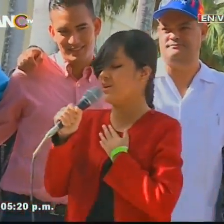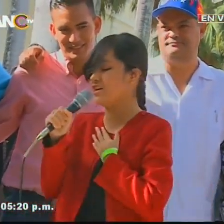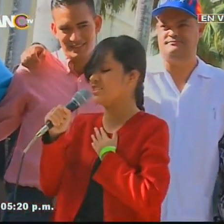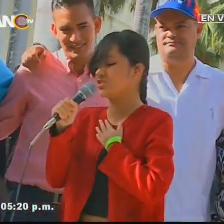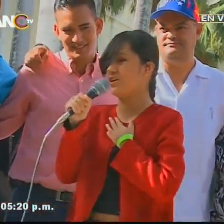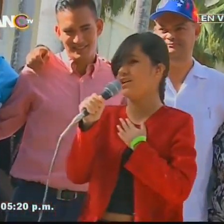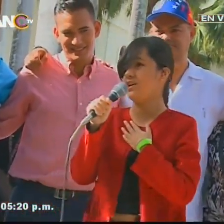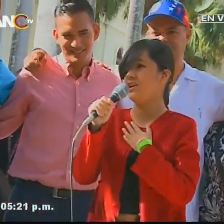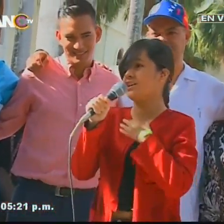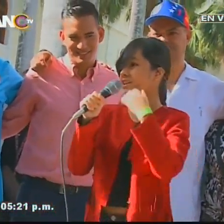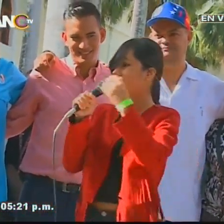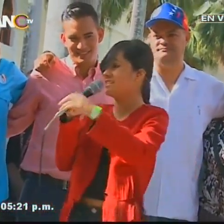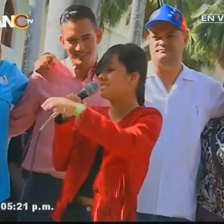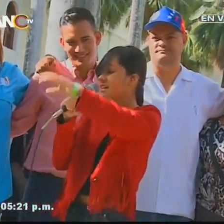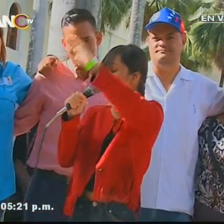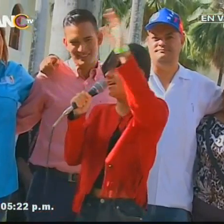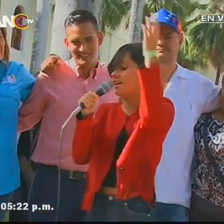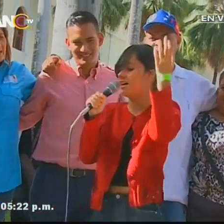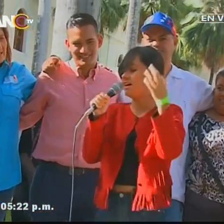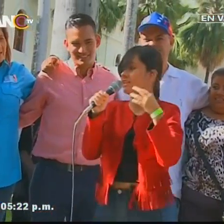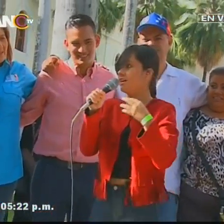ganas. Venezuela.